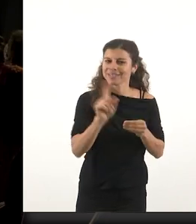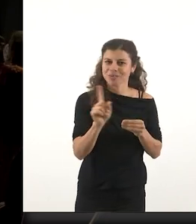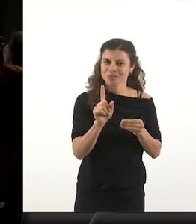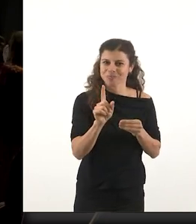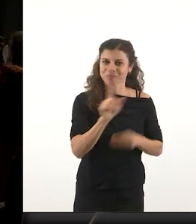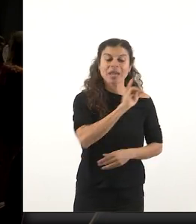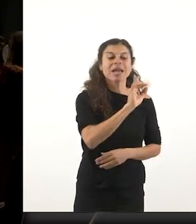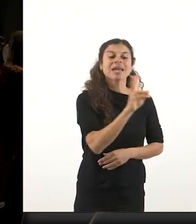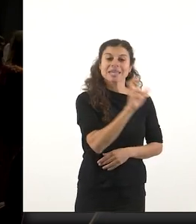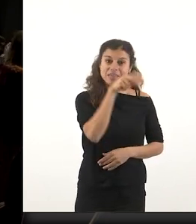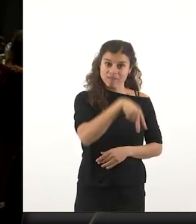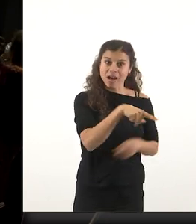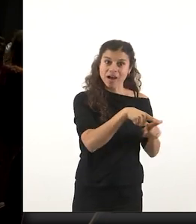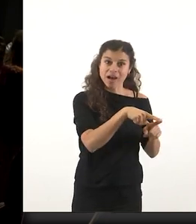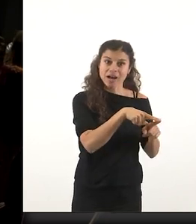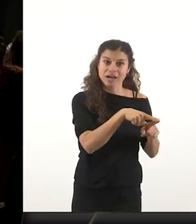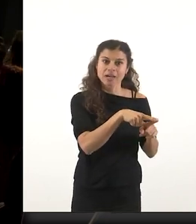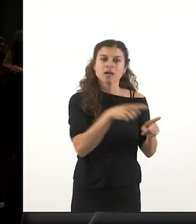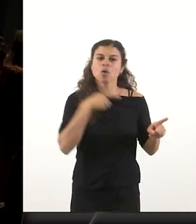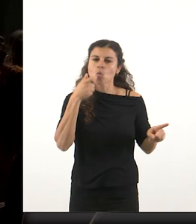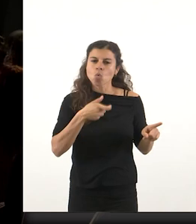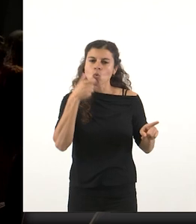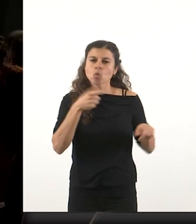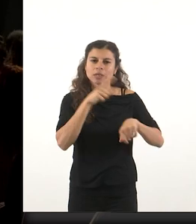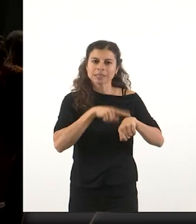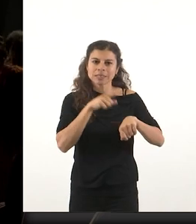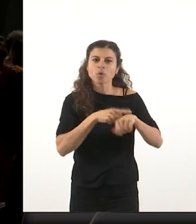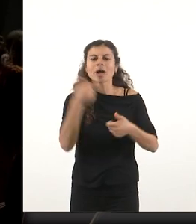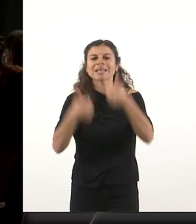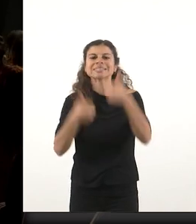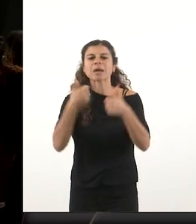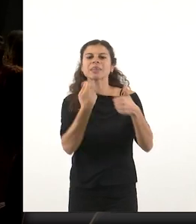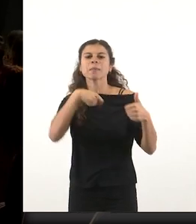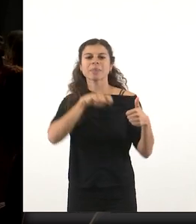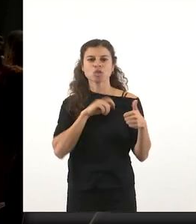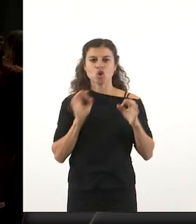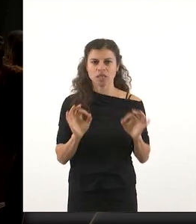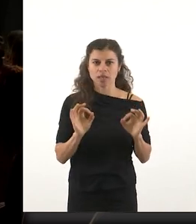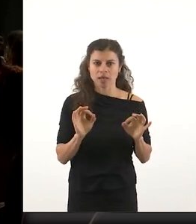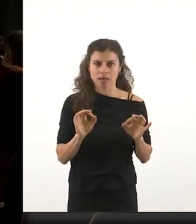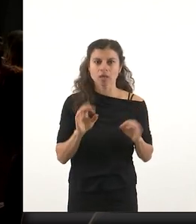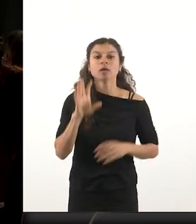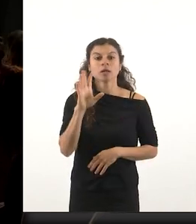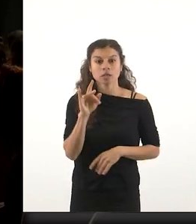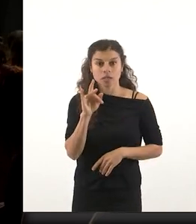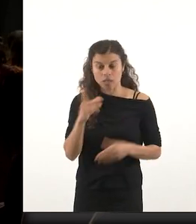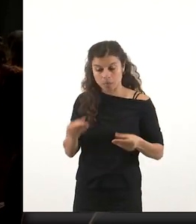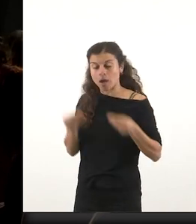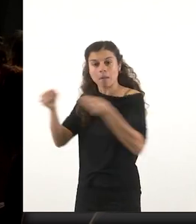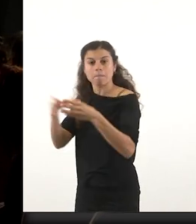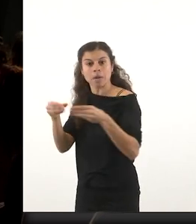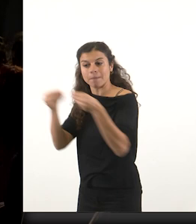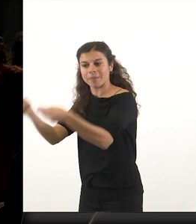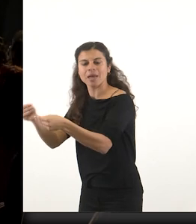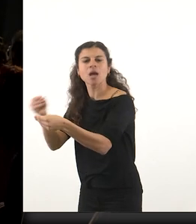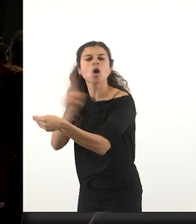tiempo en, después de que estábamos casados, hacer su examen de españolidad, un examen de españolidad que le pensaba que era entregar papeles. ¿Qué va, hija, qué va?